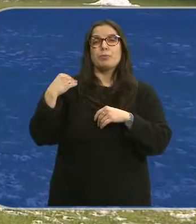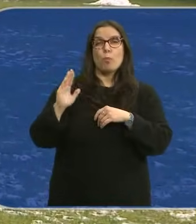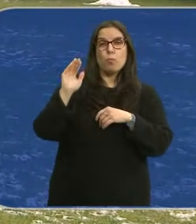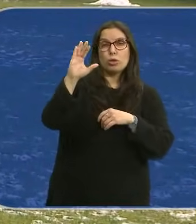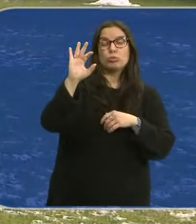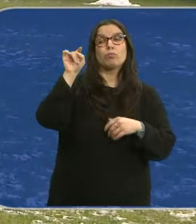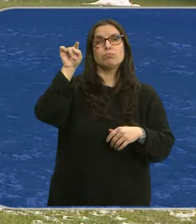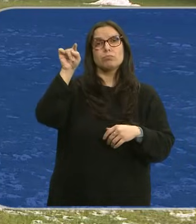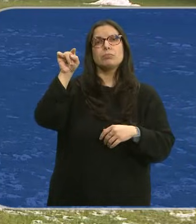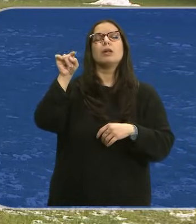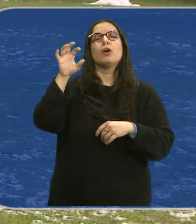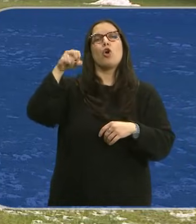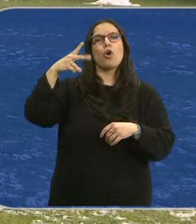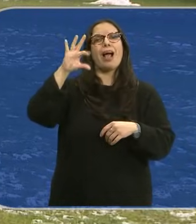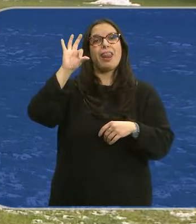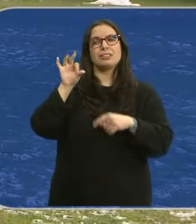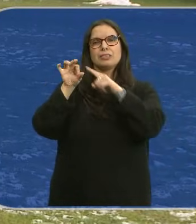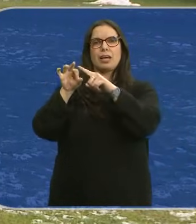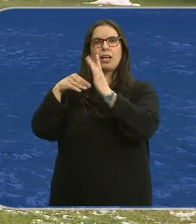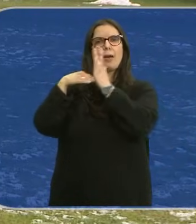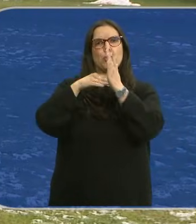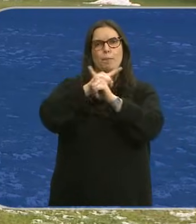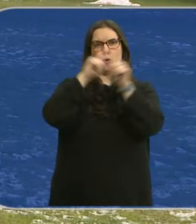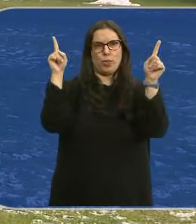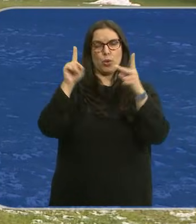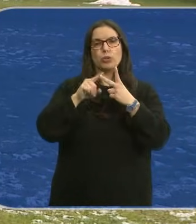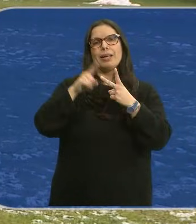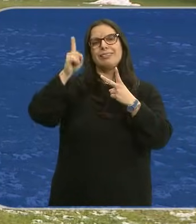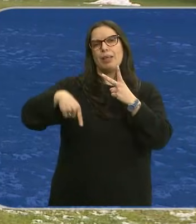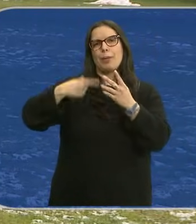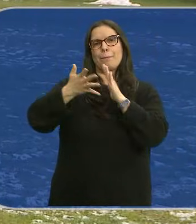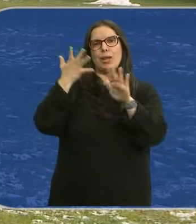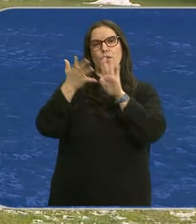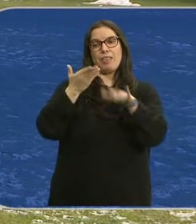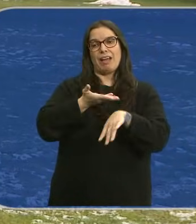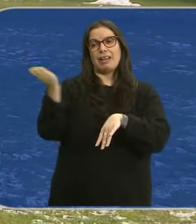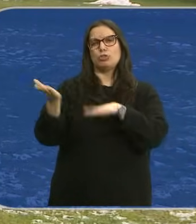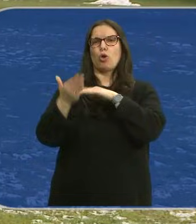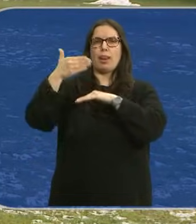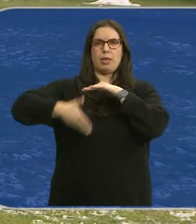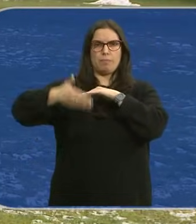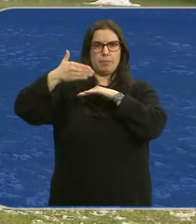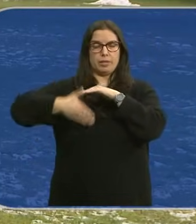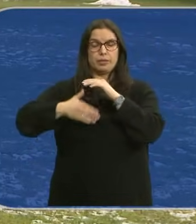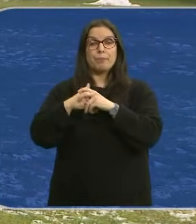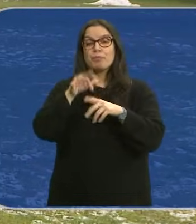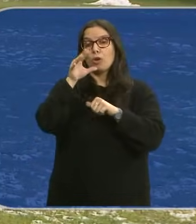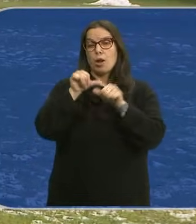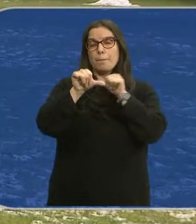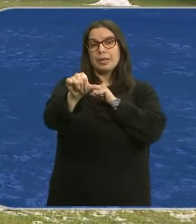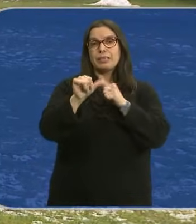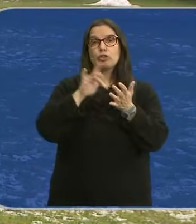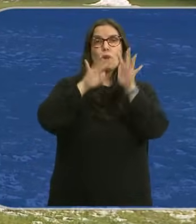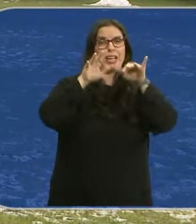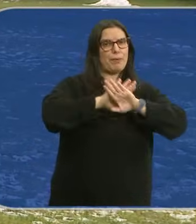se ha prohibido la circulación de camiones y también se ha limitado la velocidad para el resto de vehículos. A partir de ahora lo que nos espera son